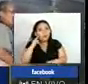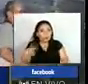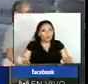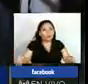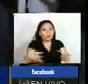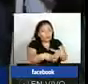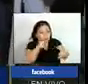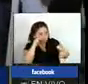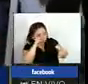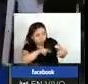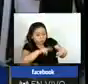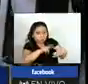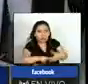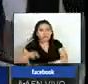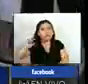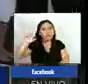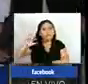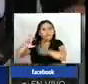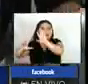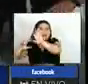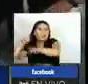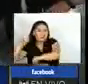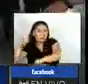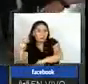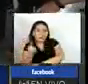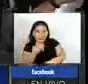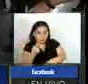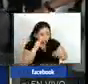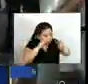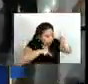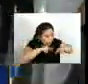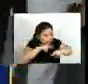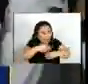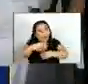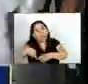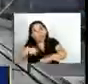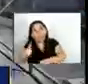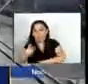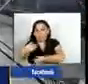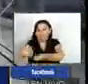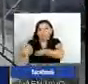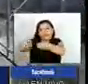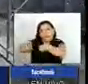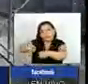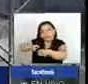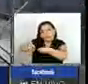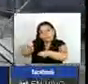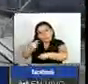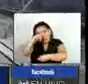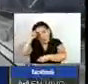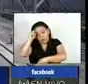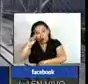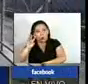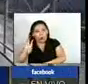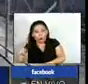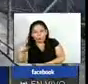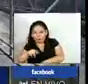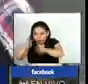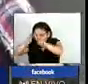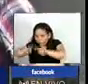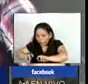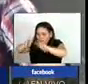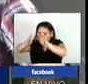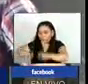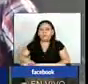de cerca 381 casos y 44 personas del área administrativa de la institución que se encuentran con tratamiento.